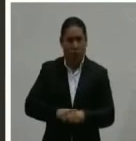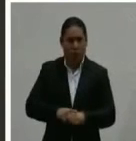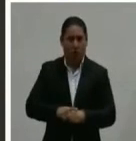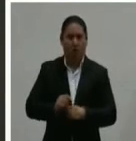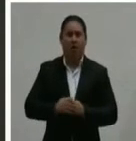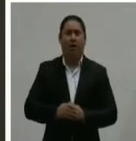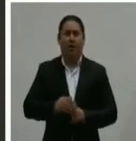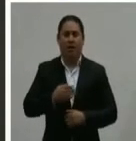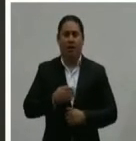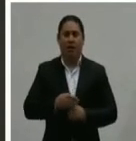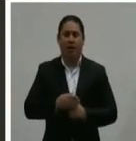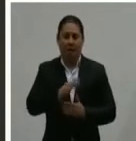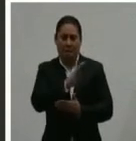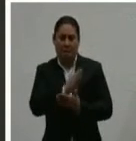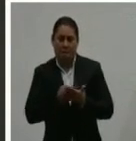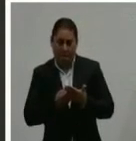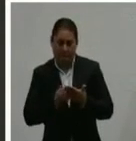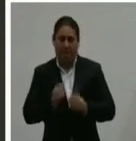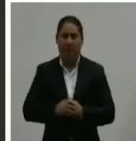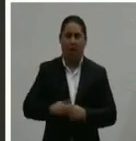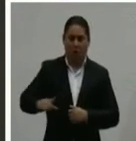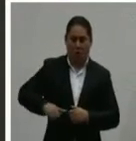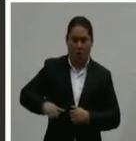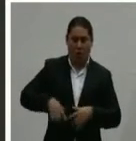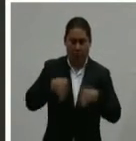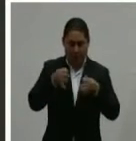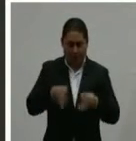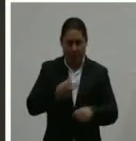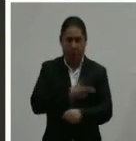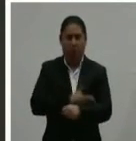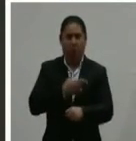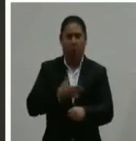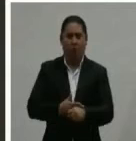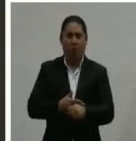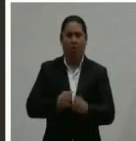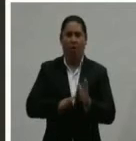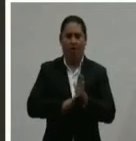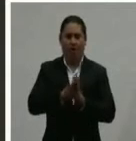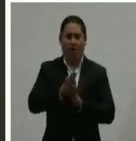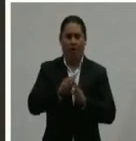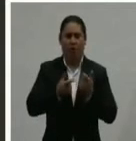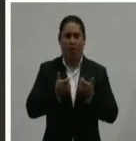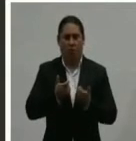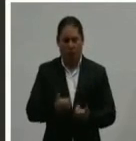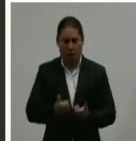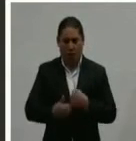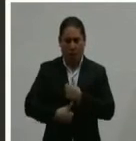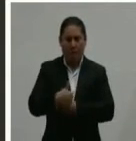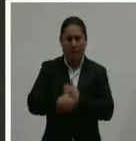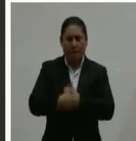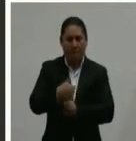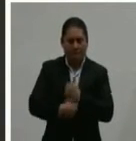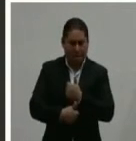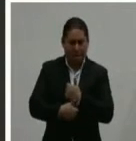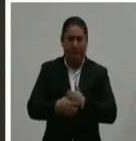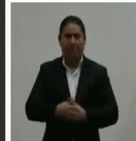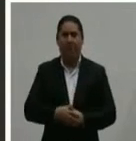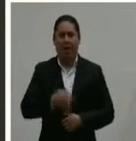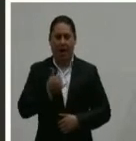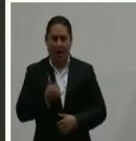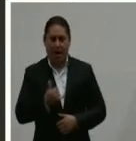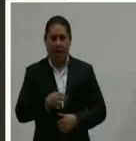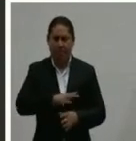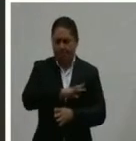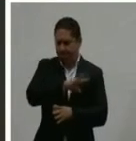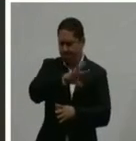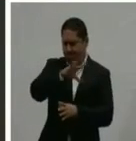bienestar social, gobierno eficaz y honesto, desarrollo económico y competitividad y